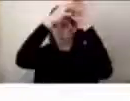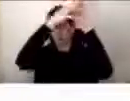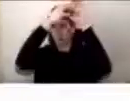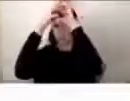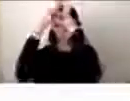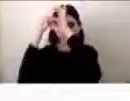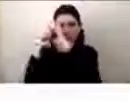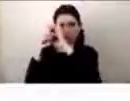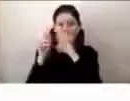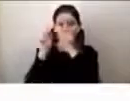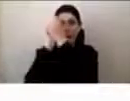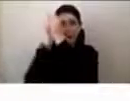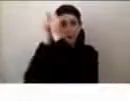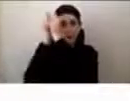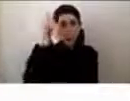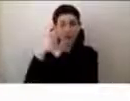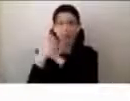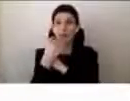mielinización y desarrollo cortical,